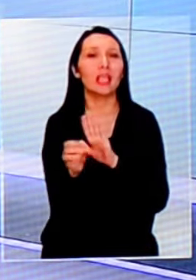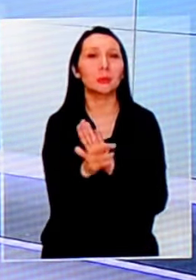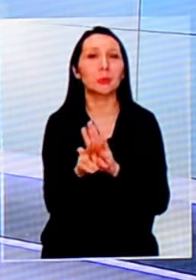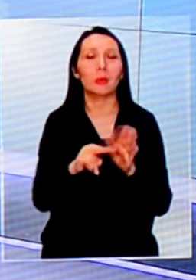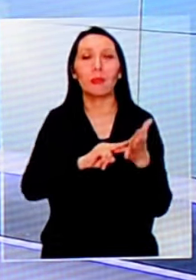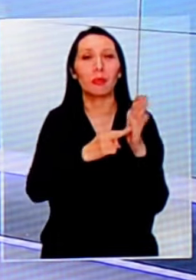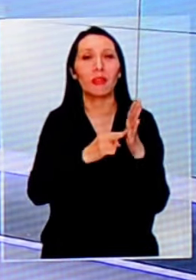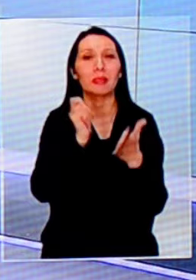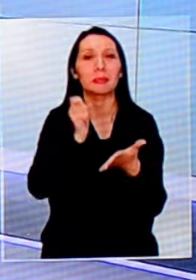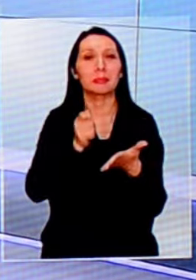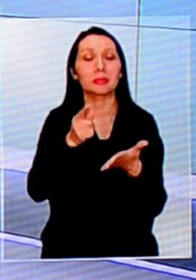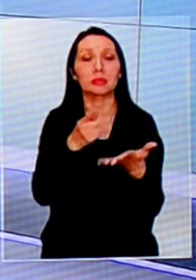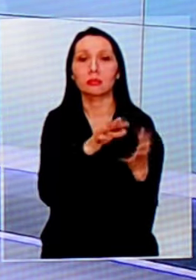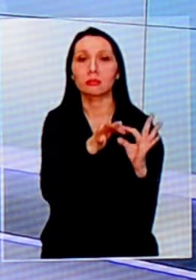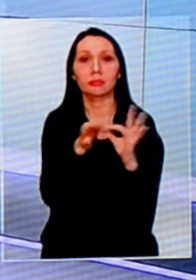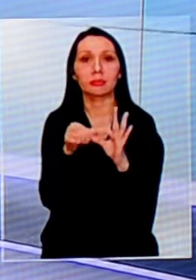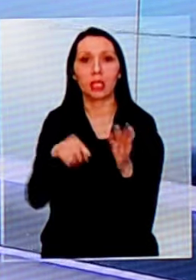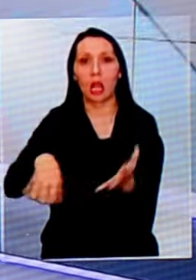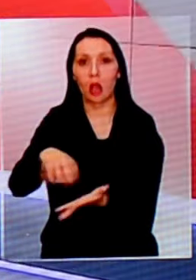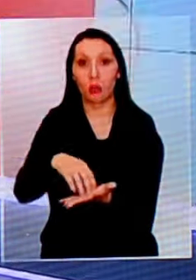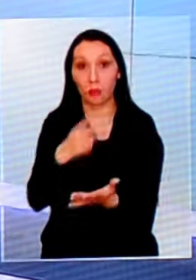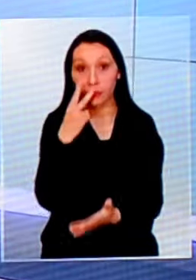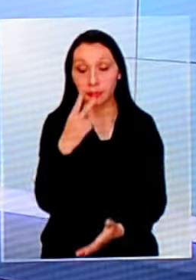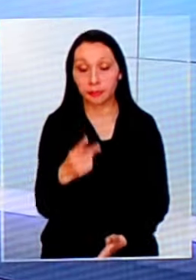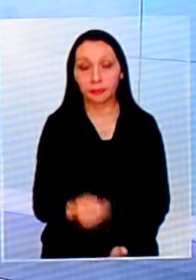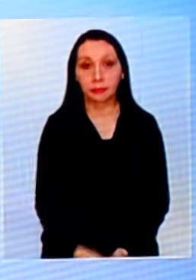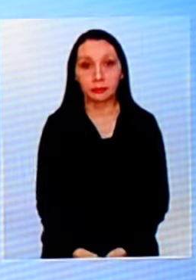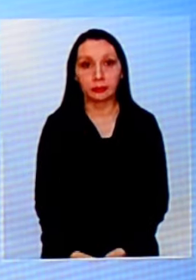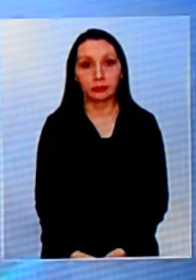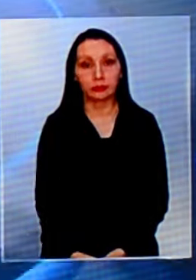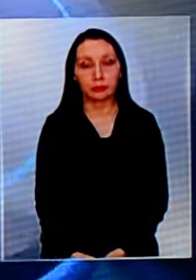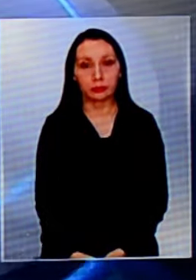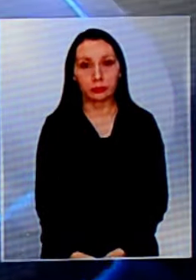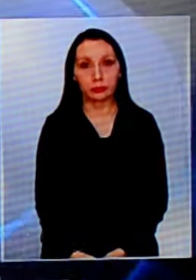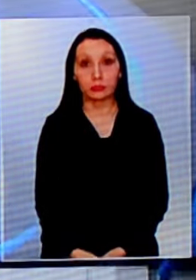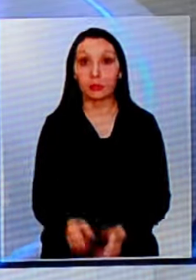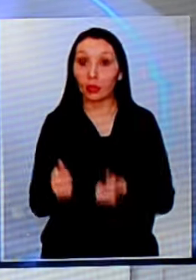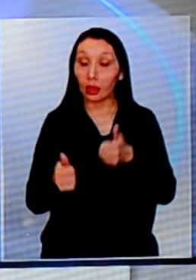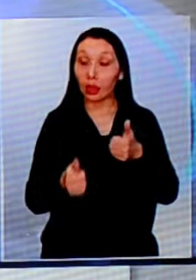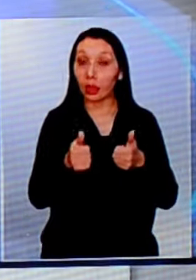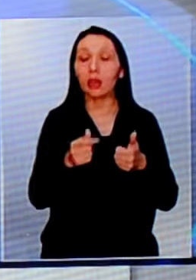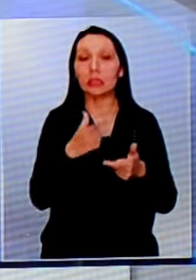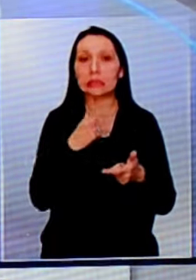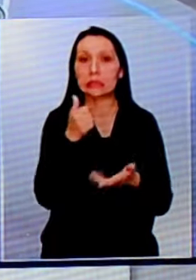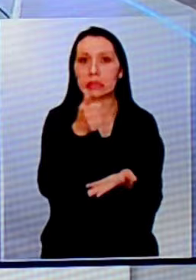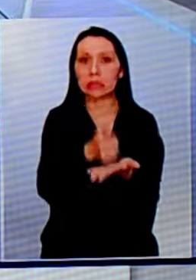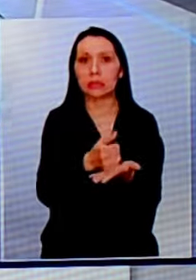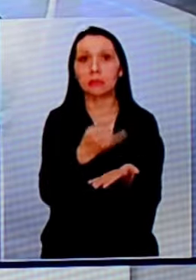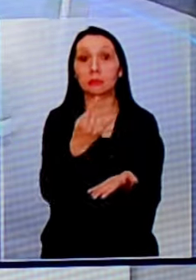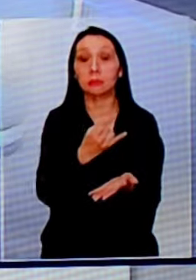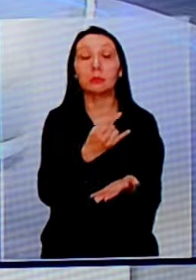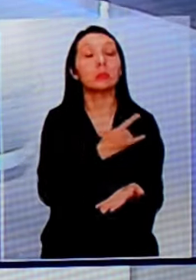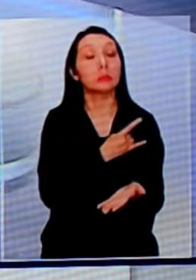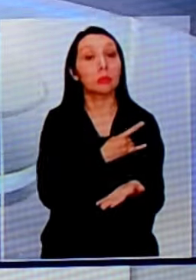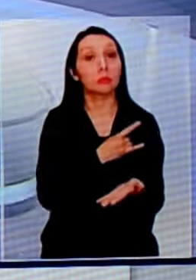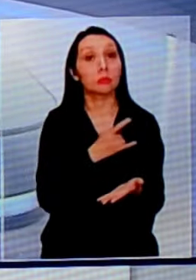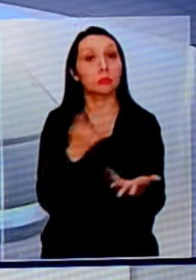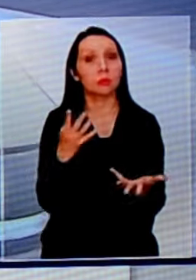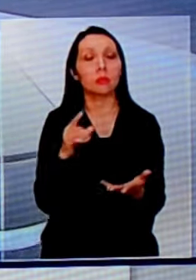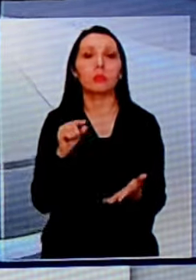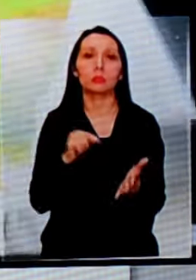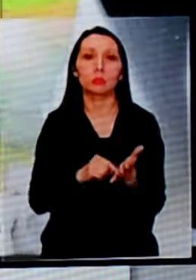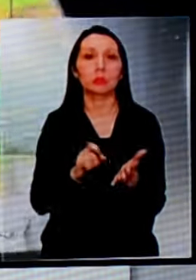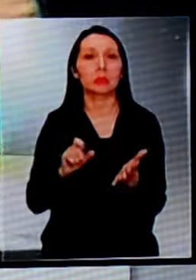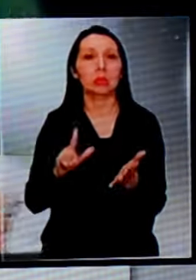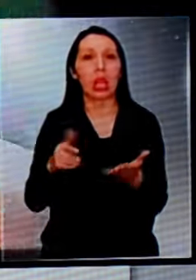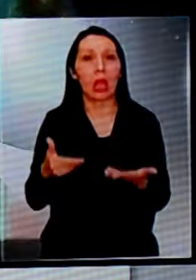de una curtiembre en la comuna. Mil. Con los candidatos al municipio de Maipú, ahora Noticias.cl dio el vamos a